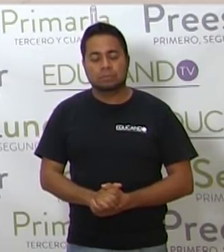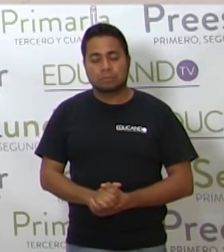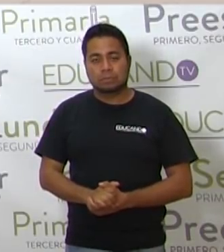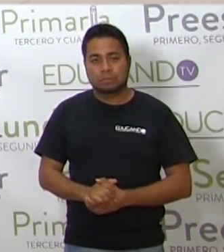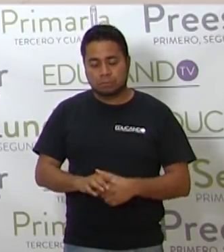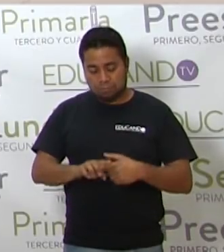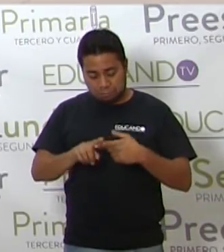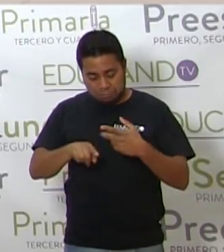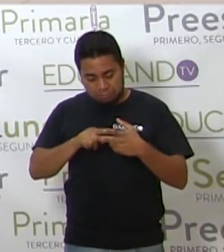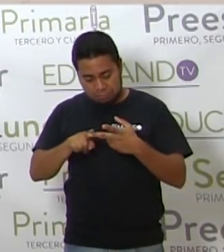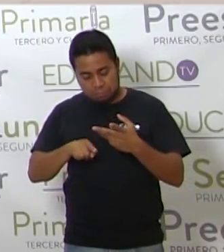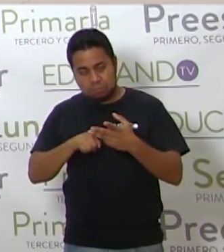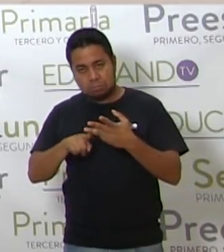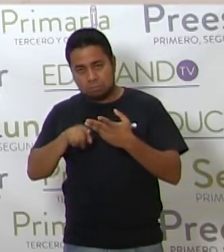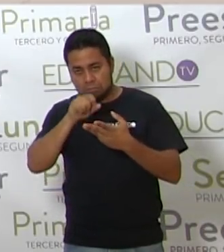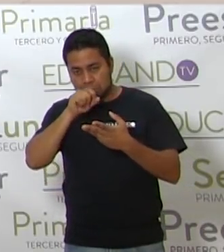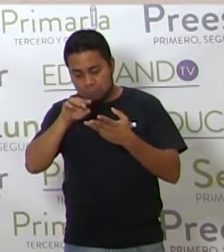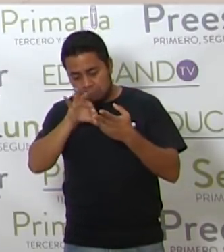un